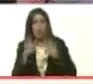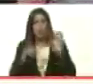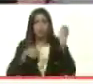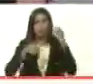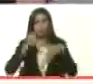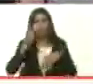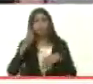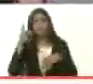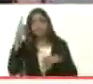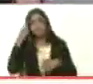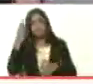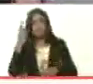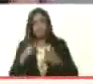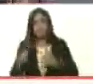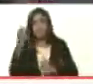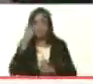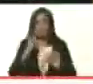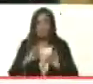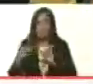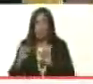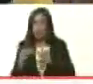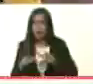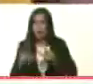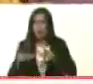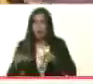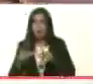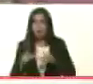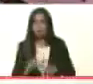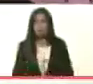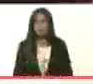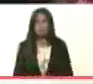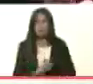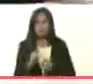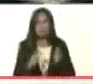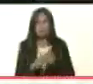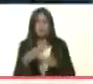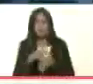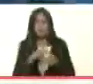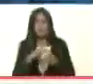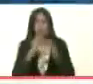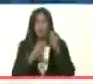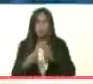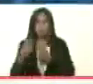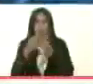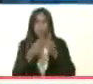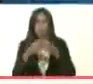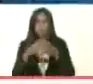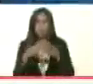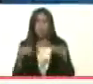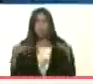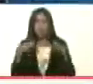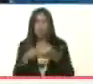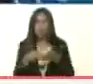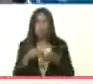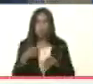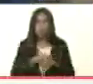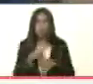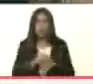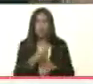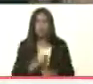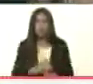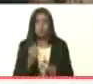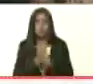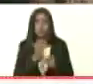del mediodía en otro portón. Todos los viceministros de la economía, todo el equipo de gobierno, a gobierno